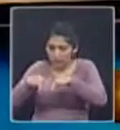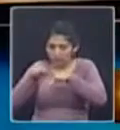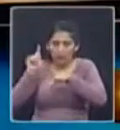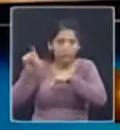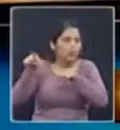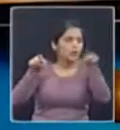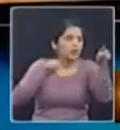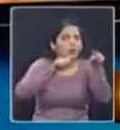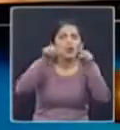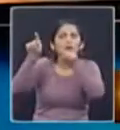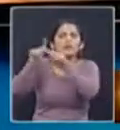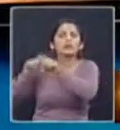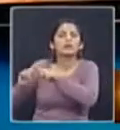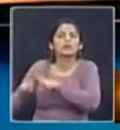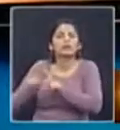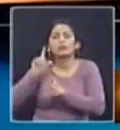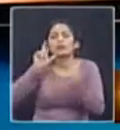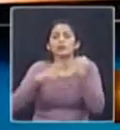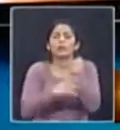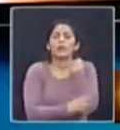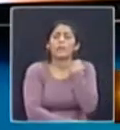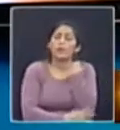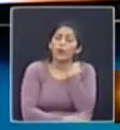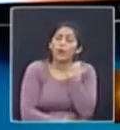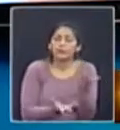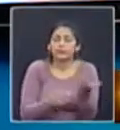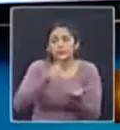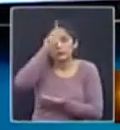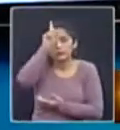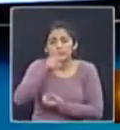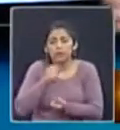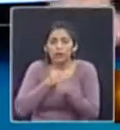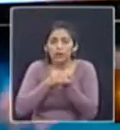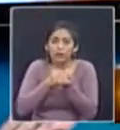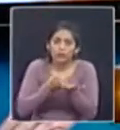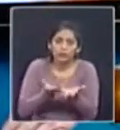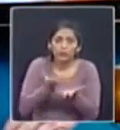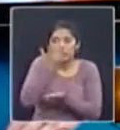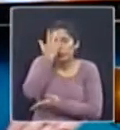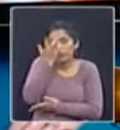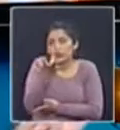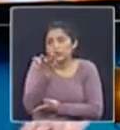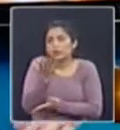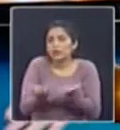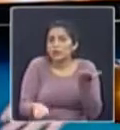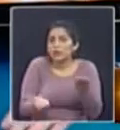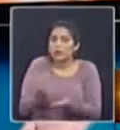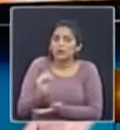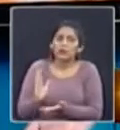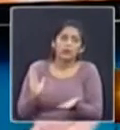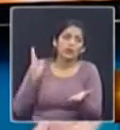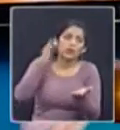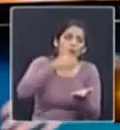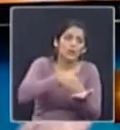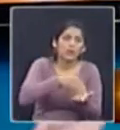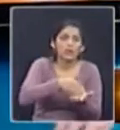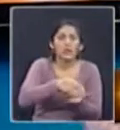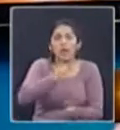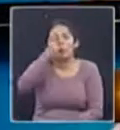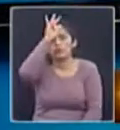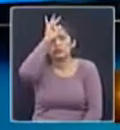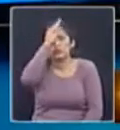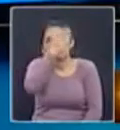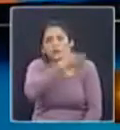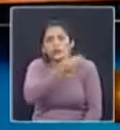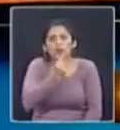muy necesitados de escasos recursos económicos que tal vez les cuesta un poco más llegar a la clínica nuestra del municipio al hospital del día